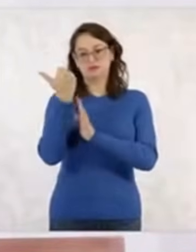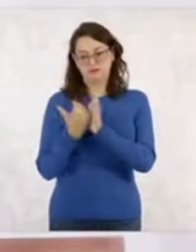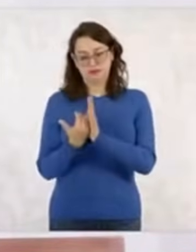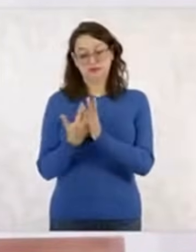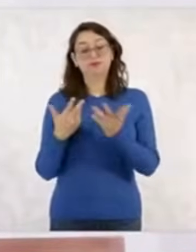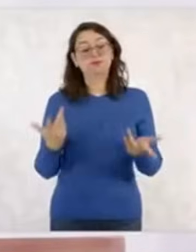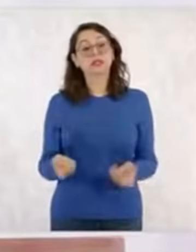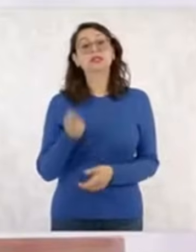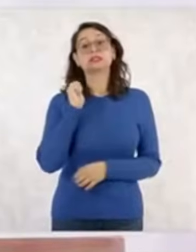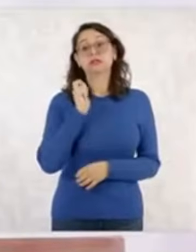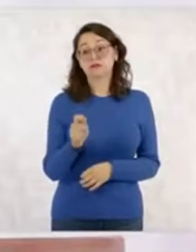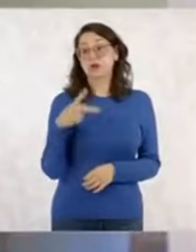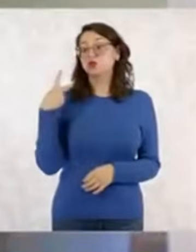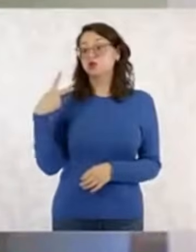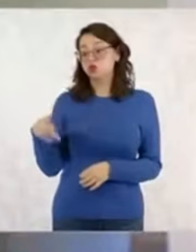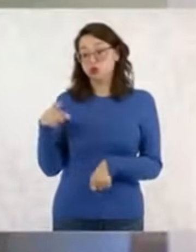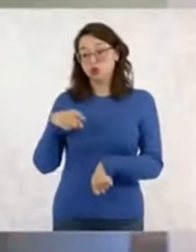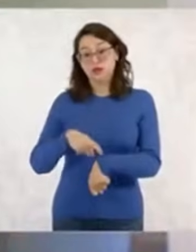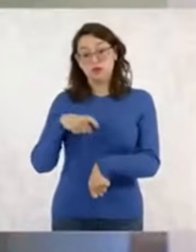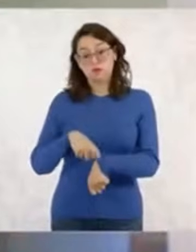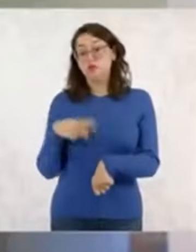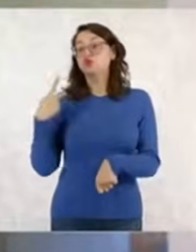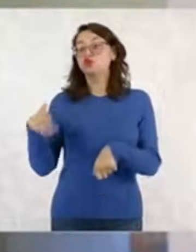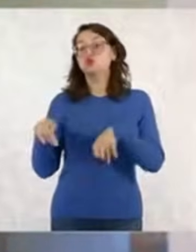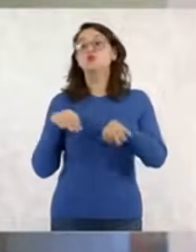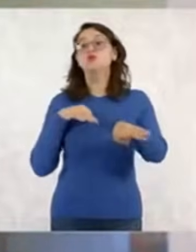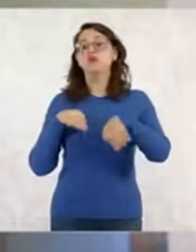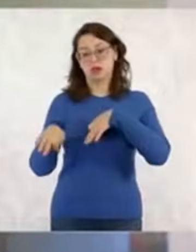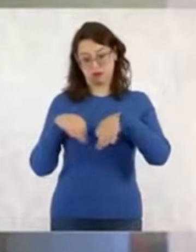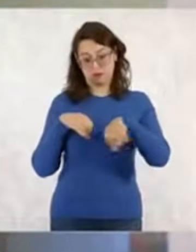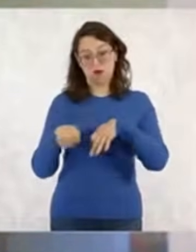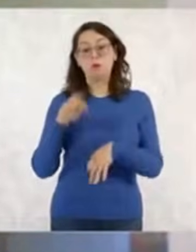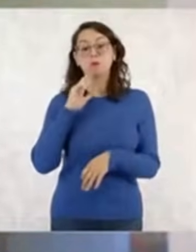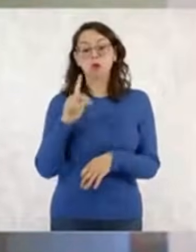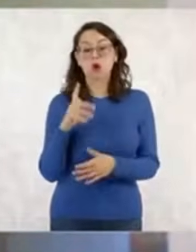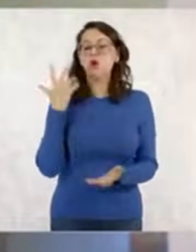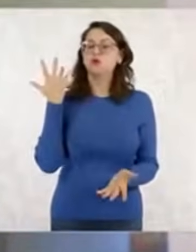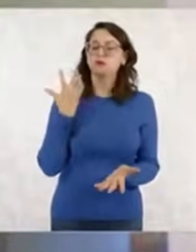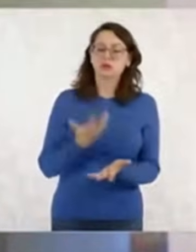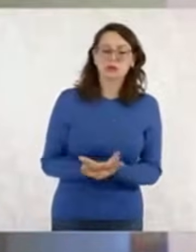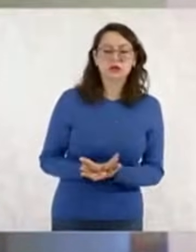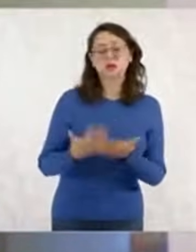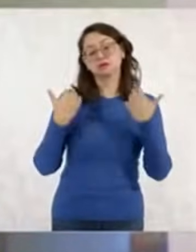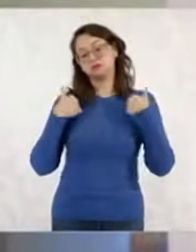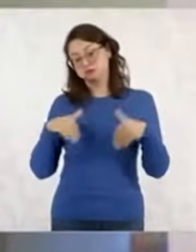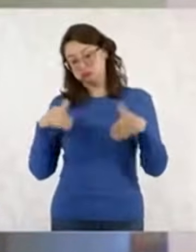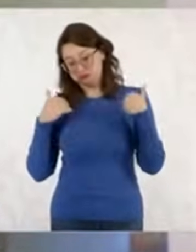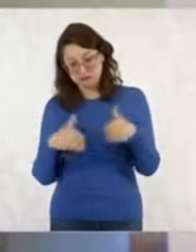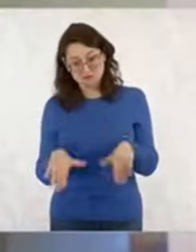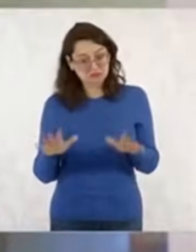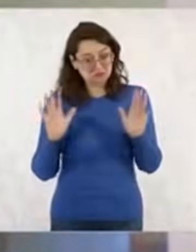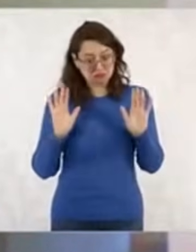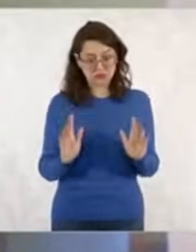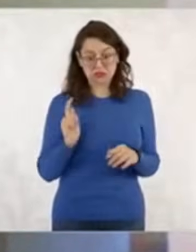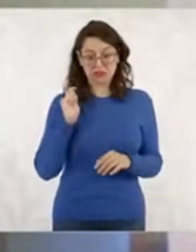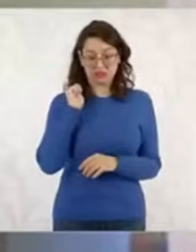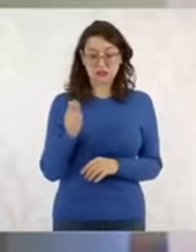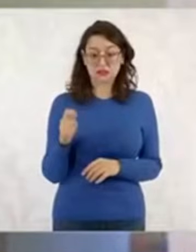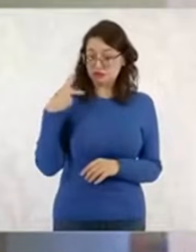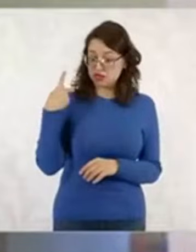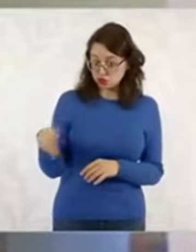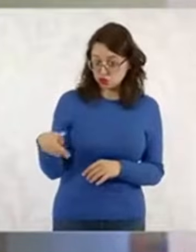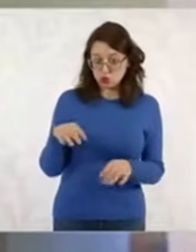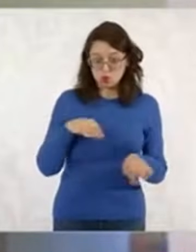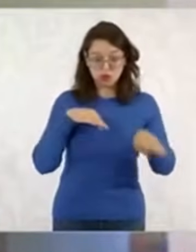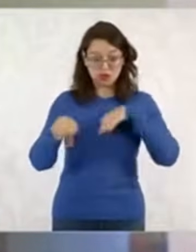las y los trabajadores para utilizarlo en descanso, en actividades de recreación, garantizando con ello condiciones de